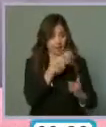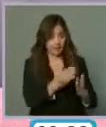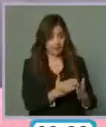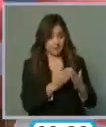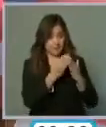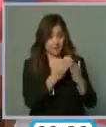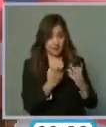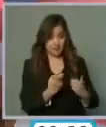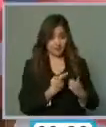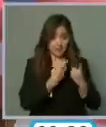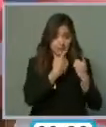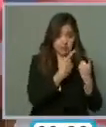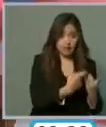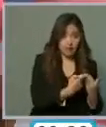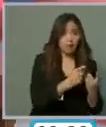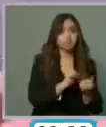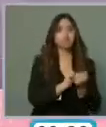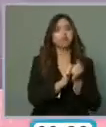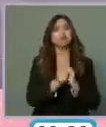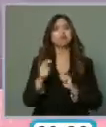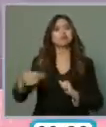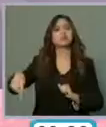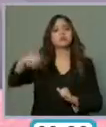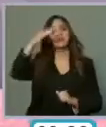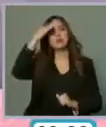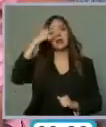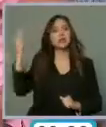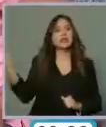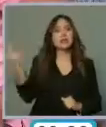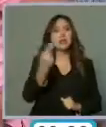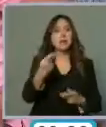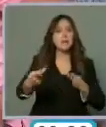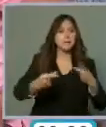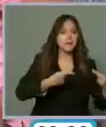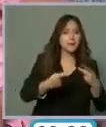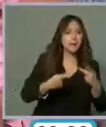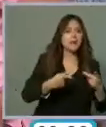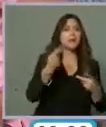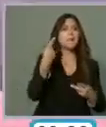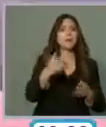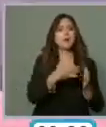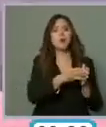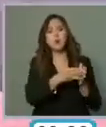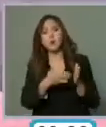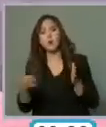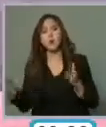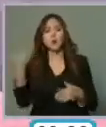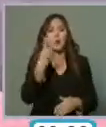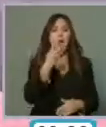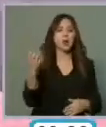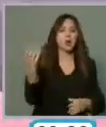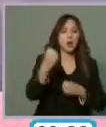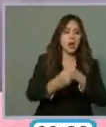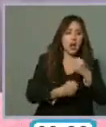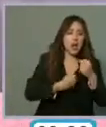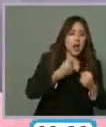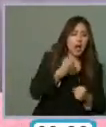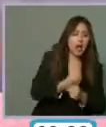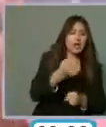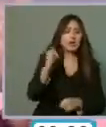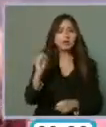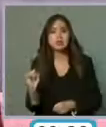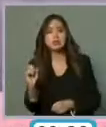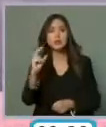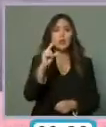había muchísimo que hacer. Sin embargo, en larga historia de 400 y tantos años, hubo altas y bajas, porque Japón, tienen que